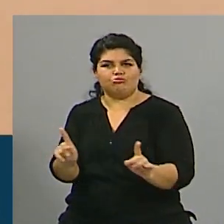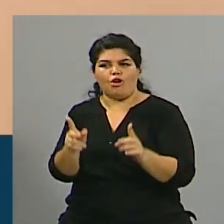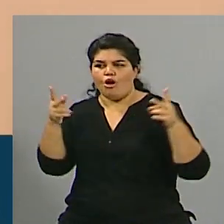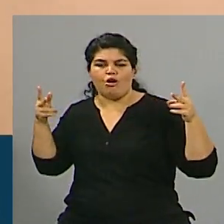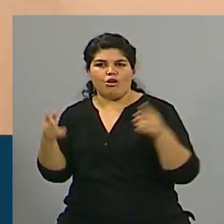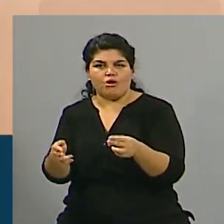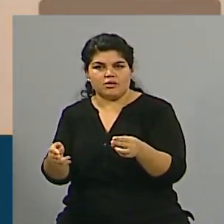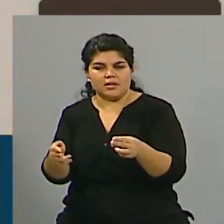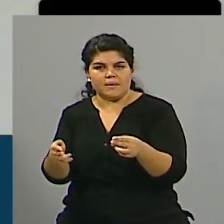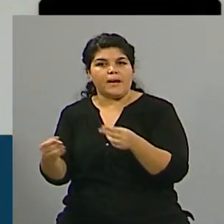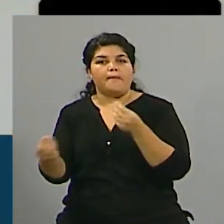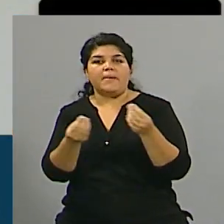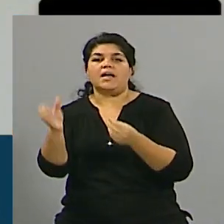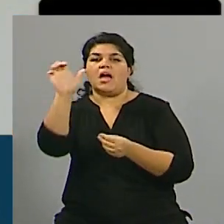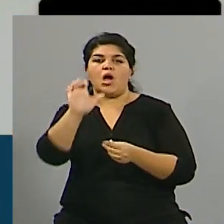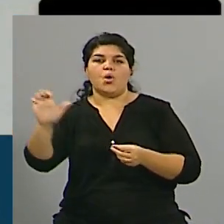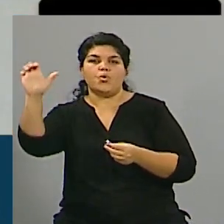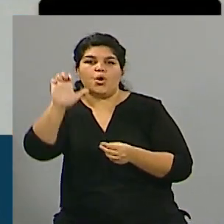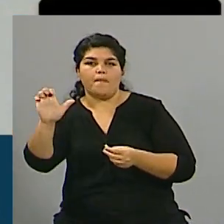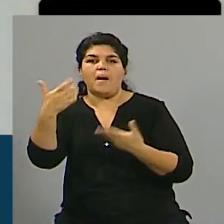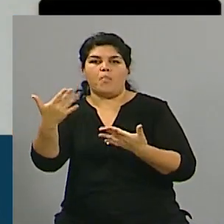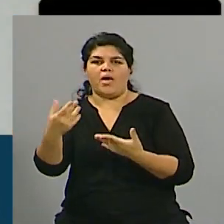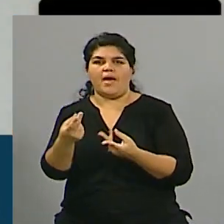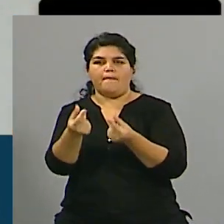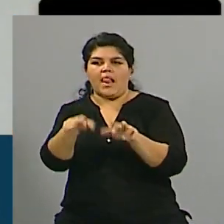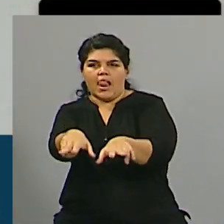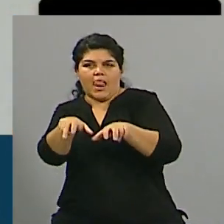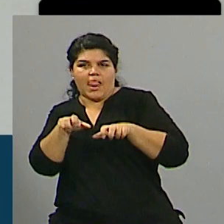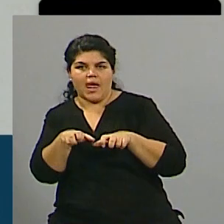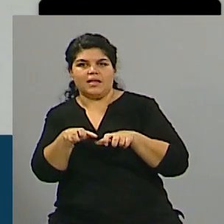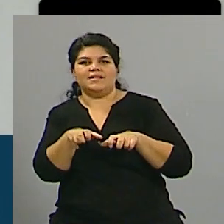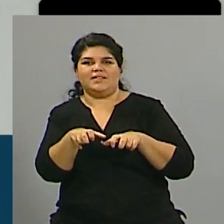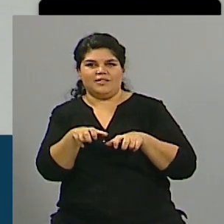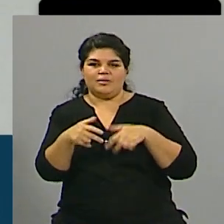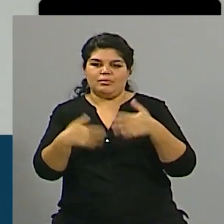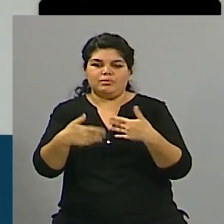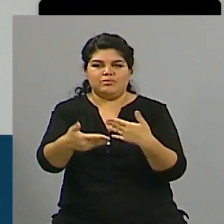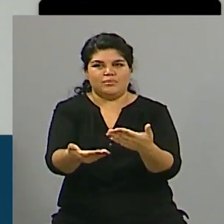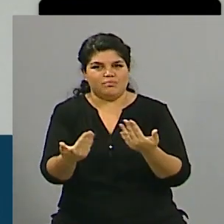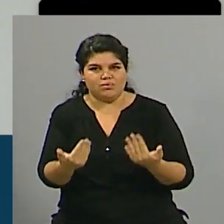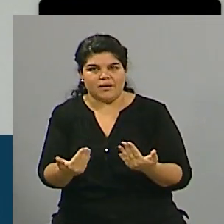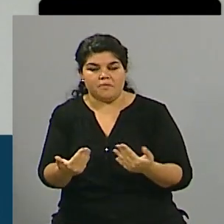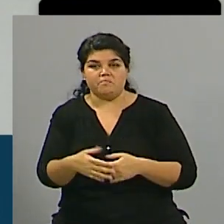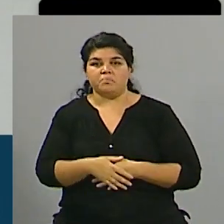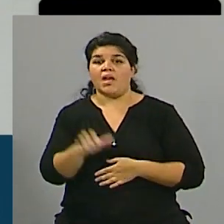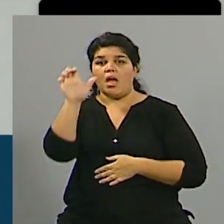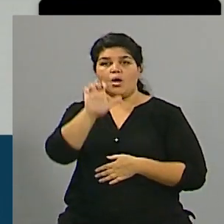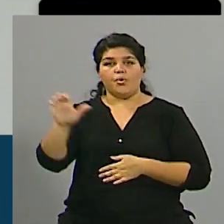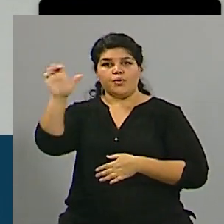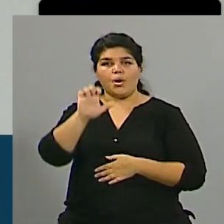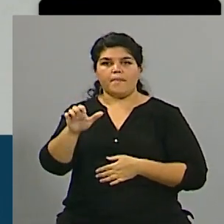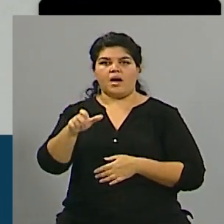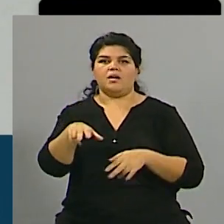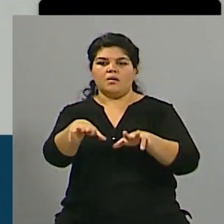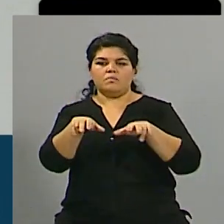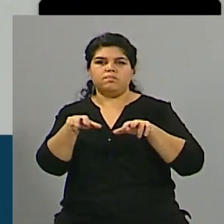ser proveída de recursos, o ver qué formas o qué maneras hasta que la Comunidad Europea pueda autoabastecerse,